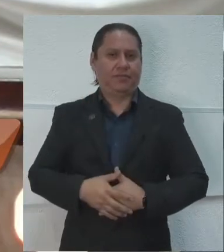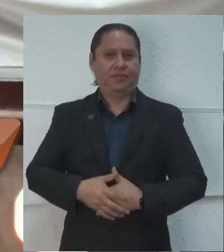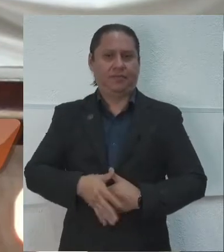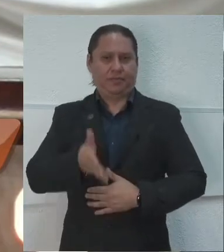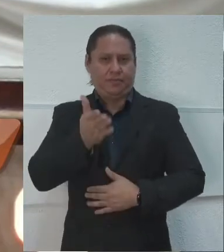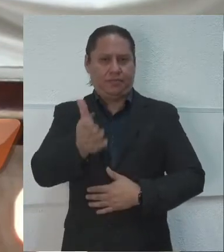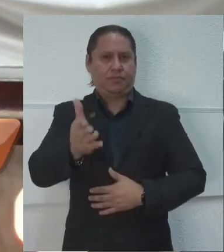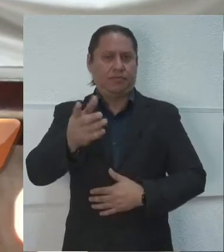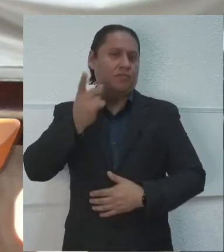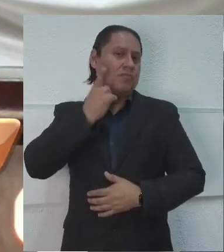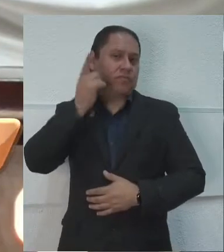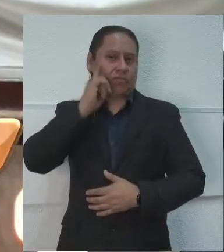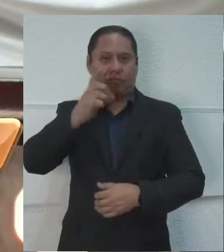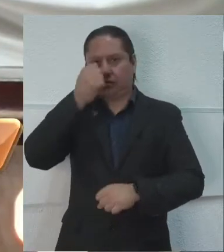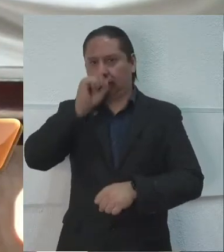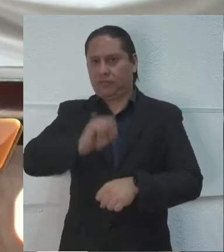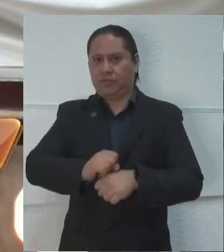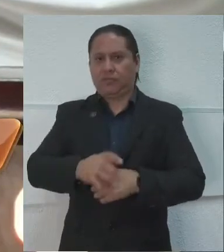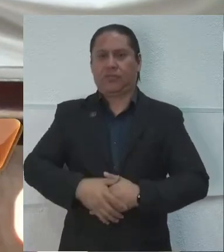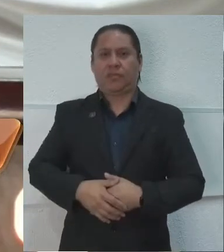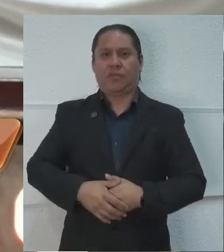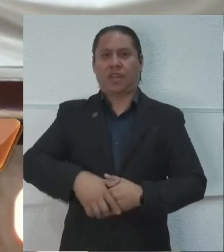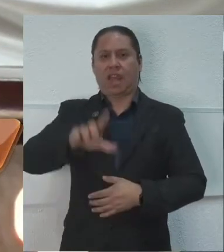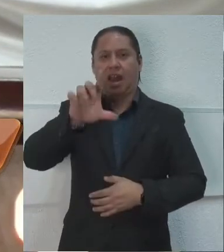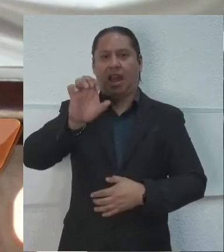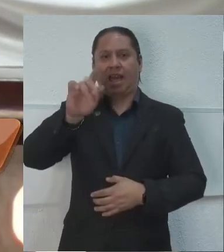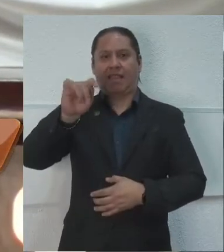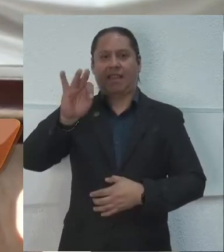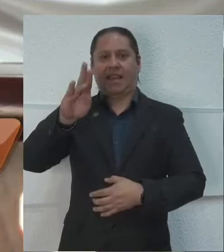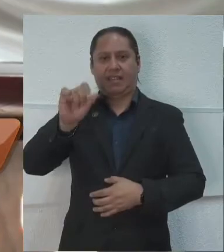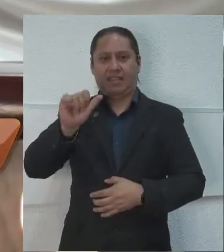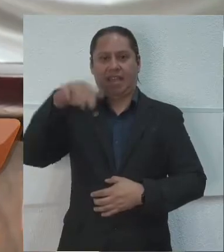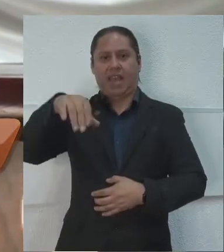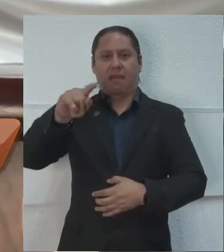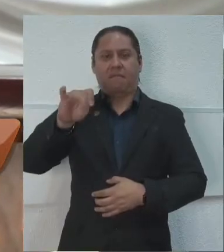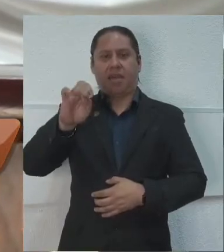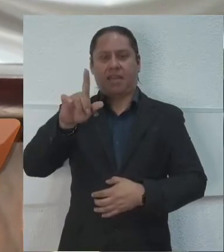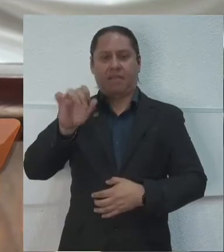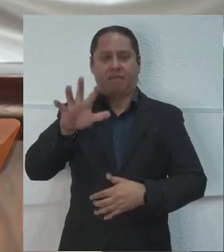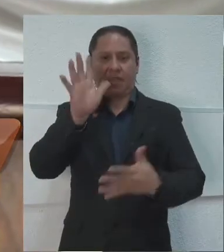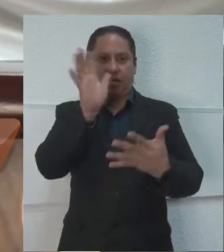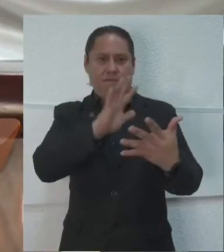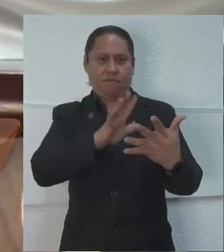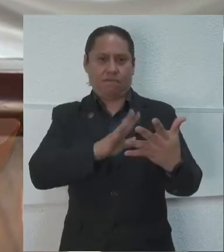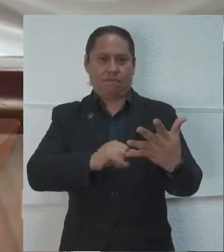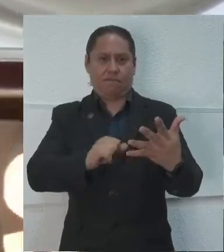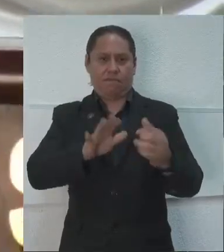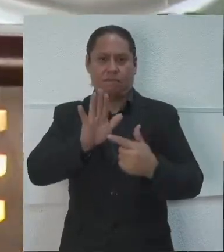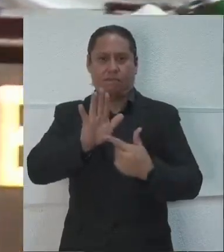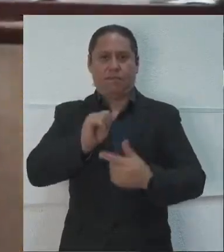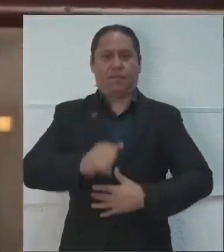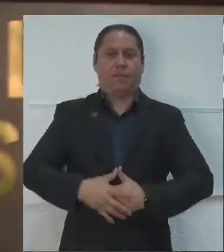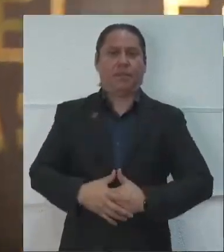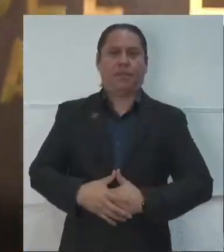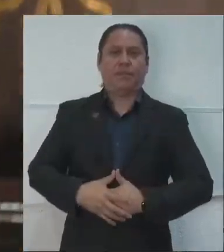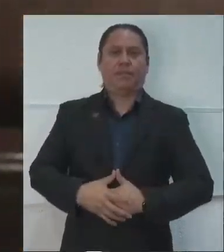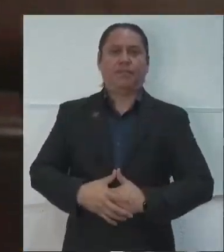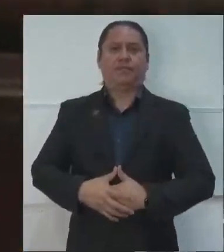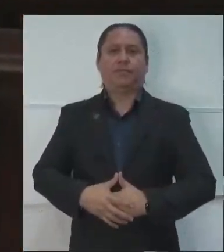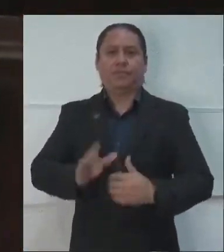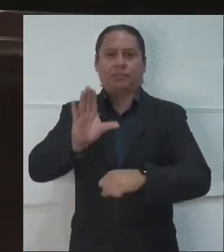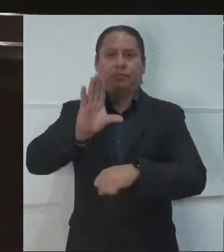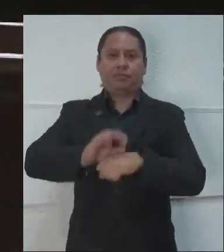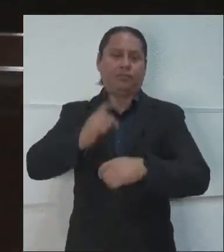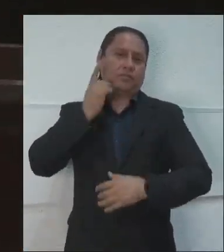lo que solicito a la diputada secretaria Leticia Méndez Inxín de lectura al documento de cuenta. Con su